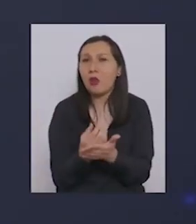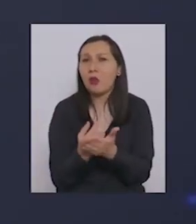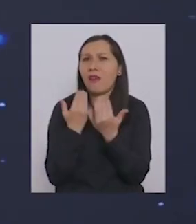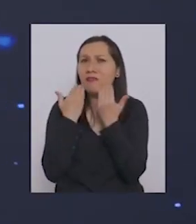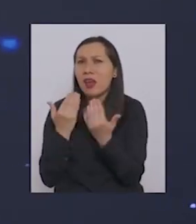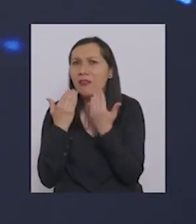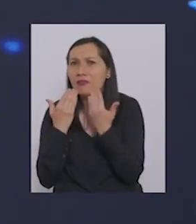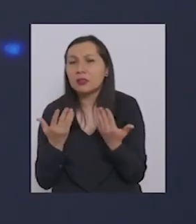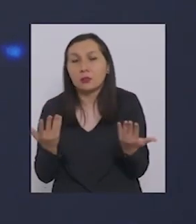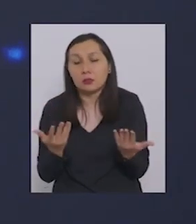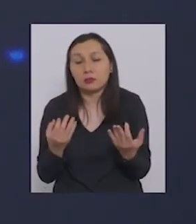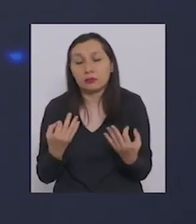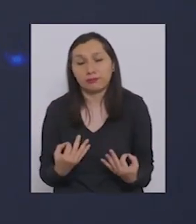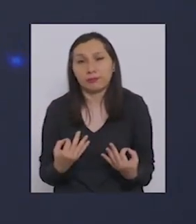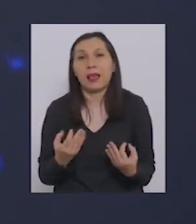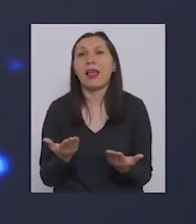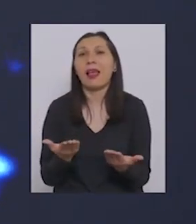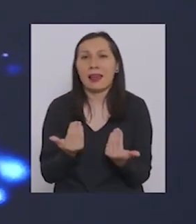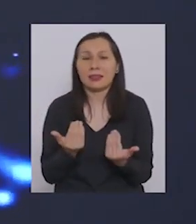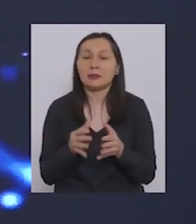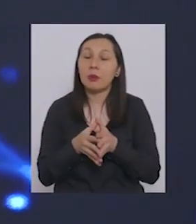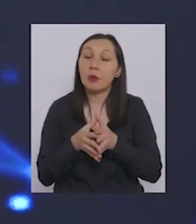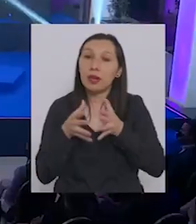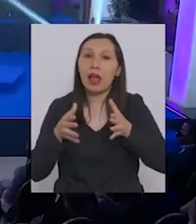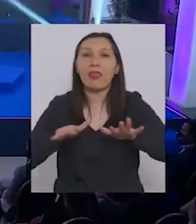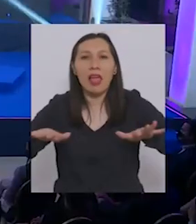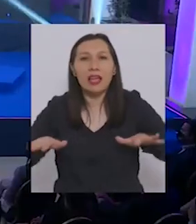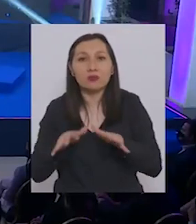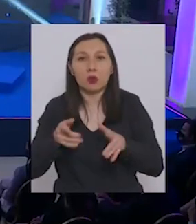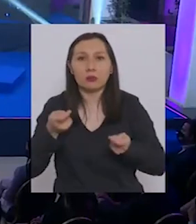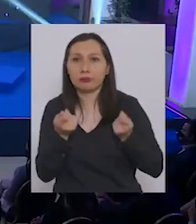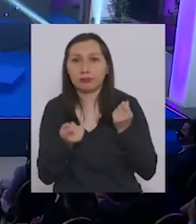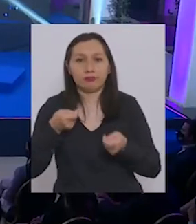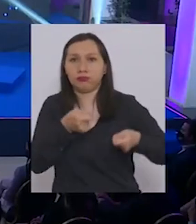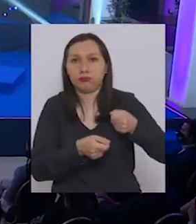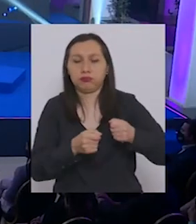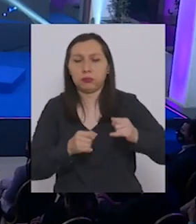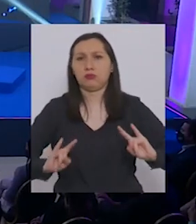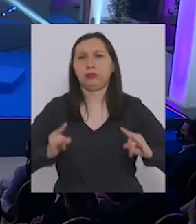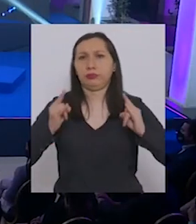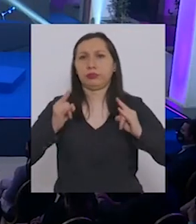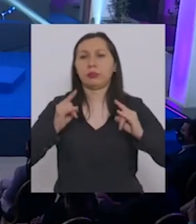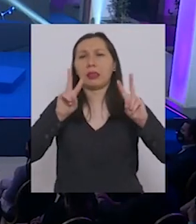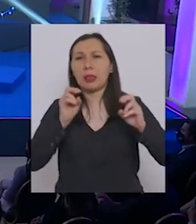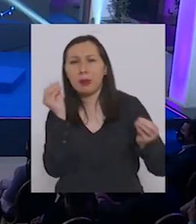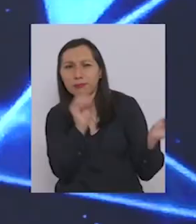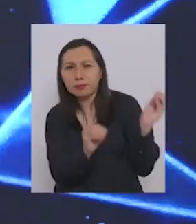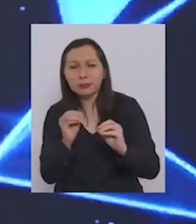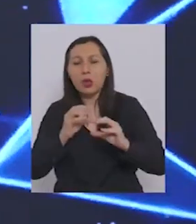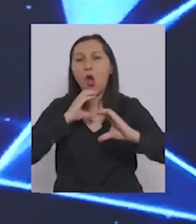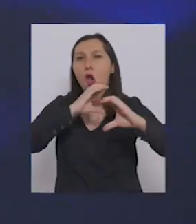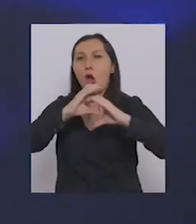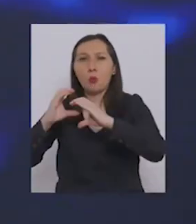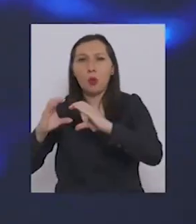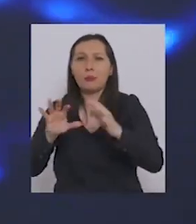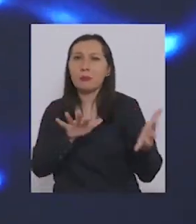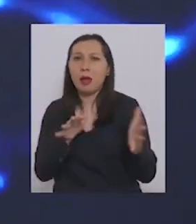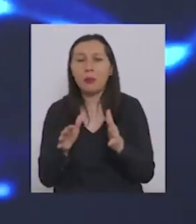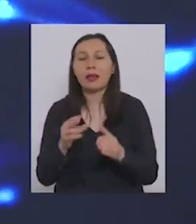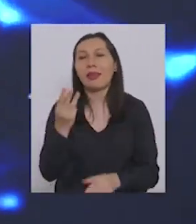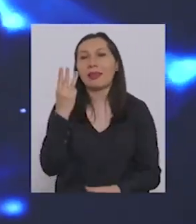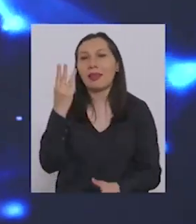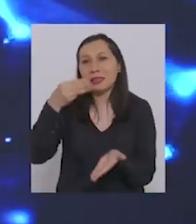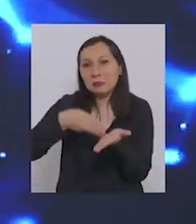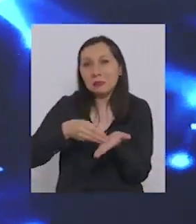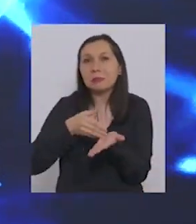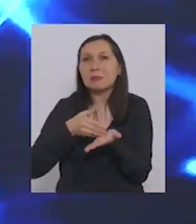beneficios, por supuesto, se requerirá un enorme esfuerzo de inversión en infraestructura de comunicación, que estimamos en cerca de